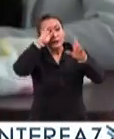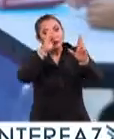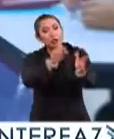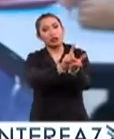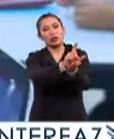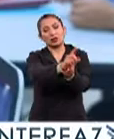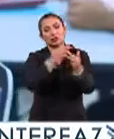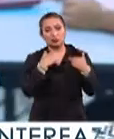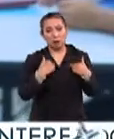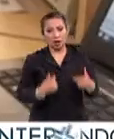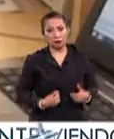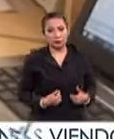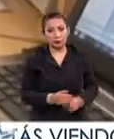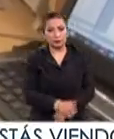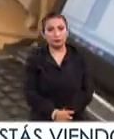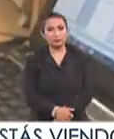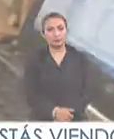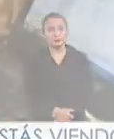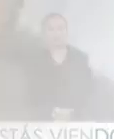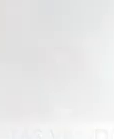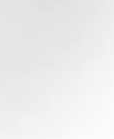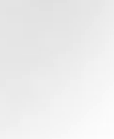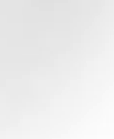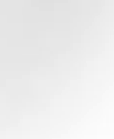los derechos humanos.